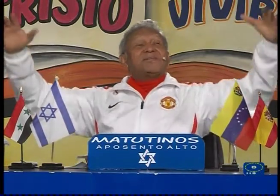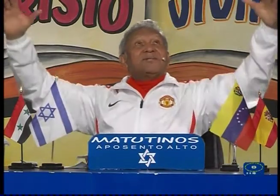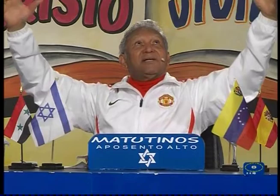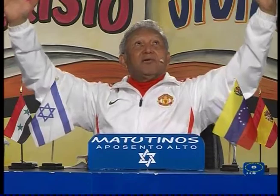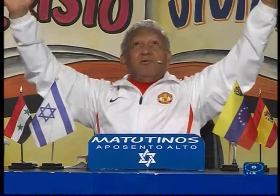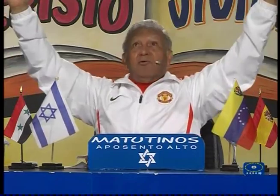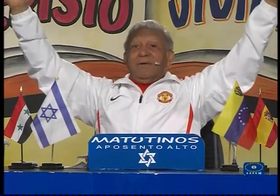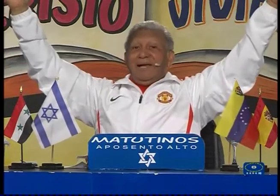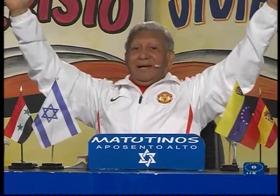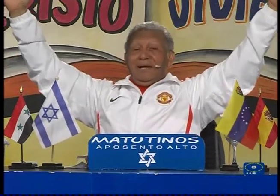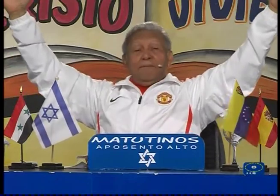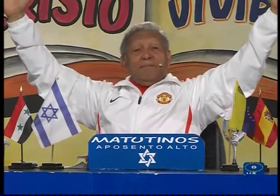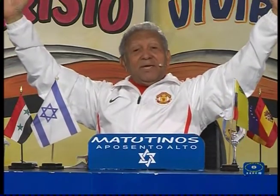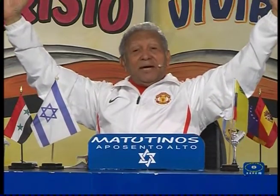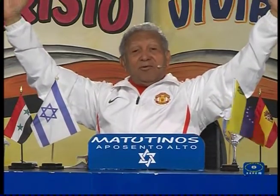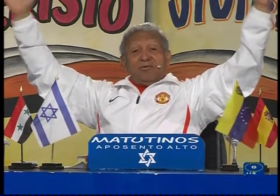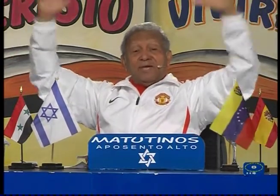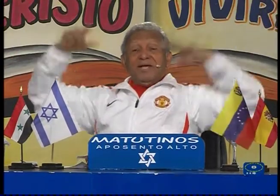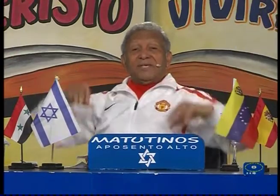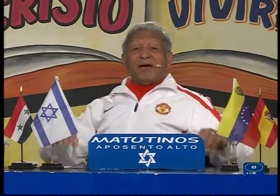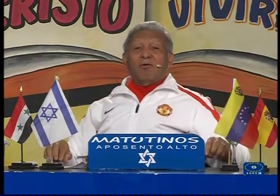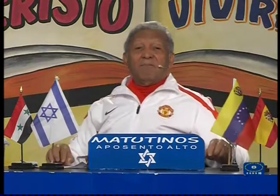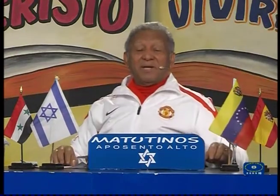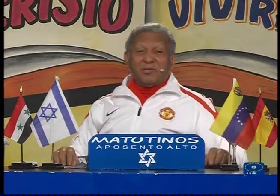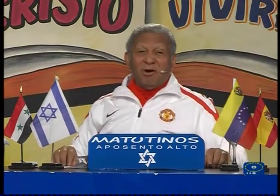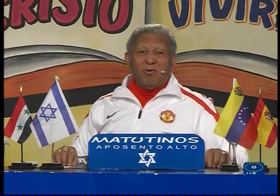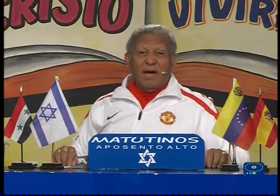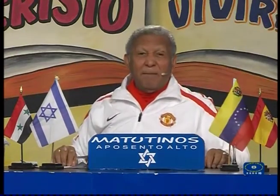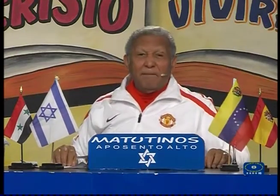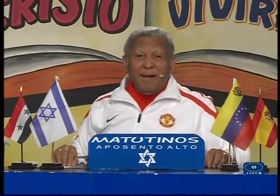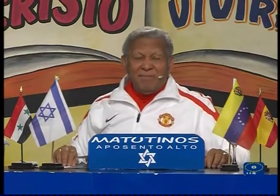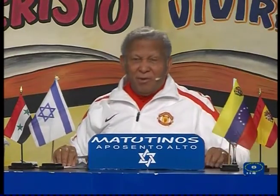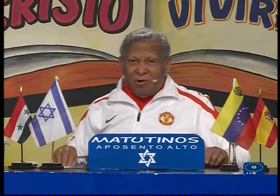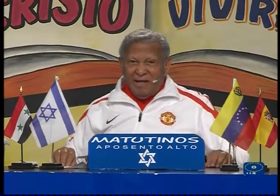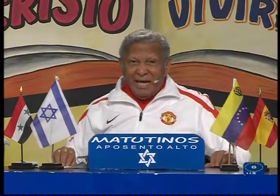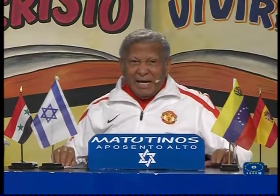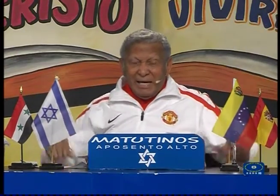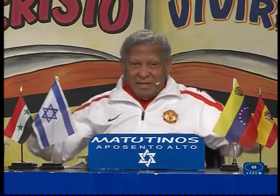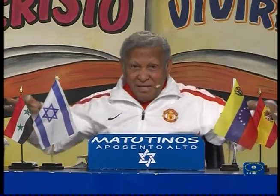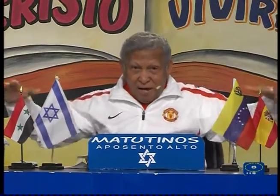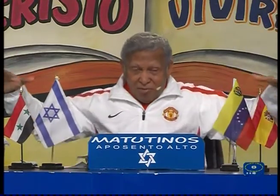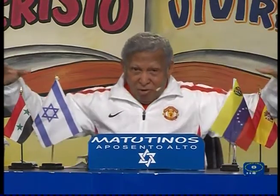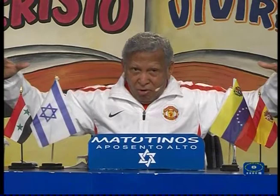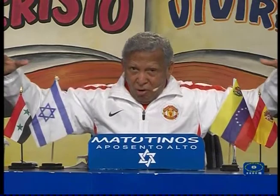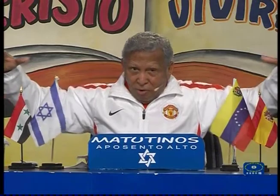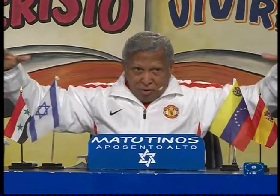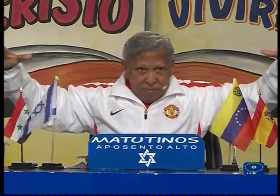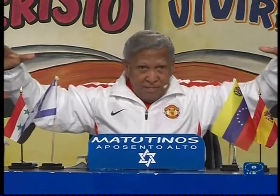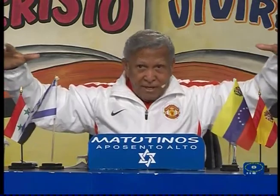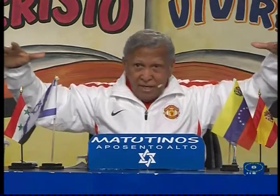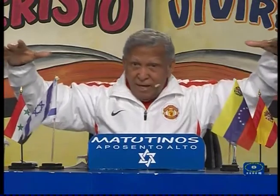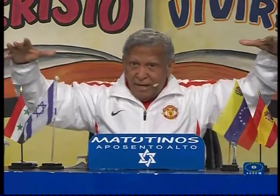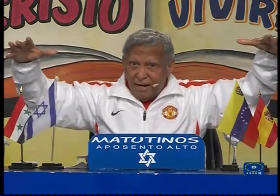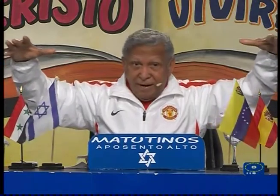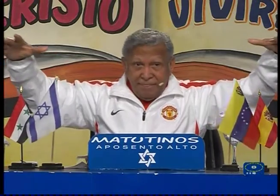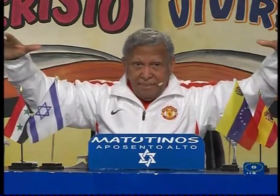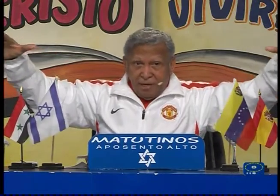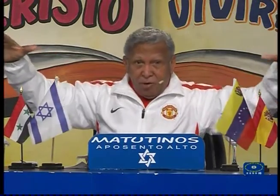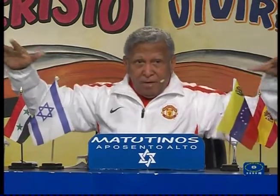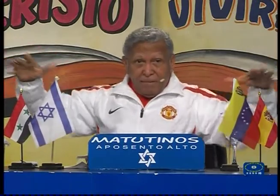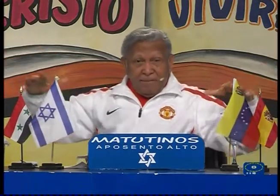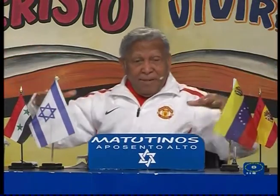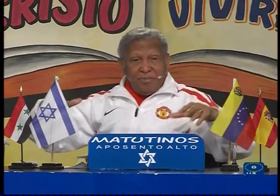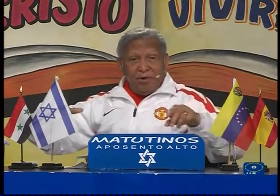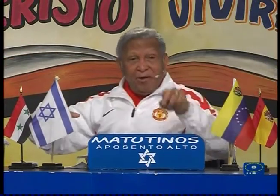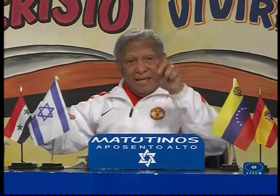después de ser Luzbel, bella luz, se convirtió en un espanto, en el diablo. Por donde quiera andan